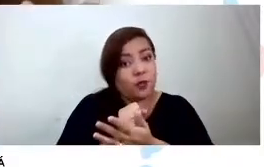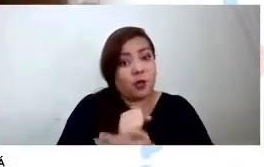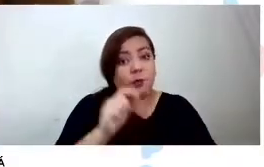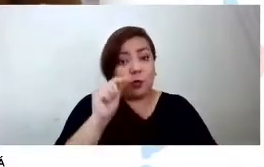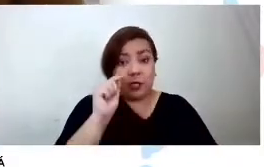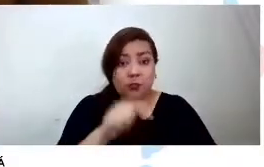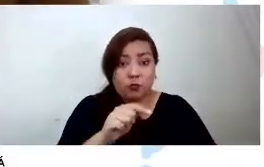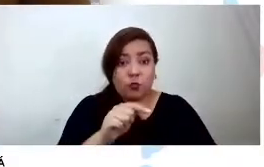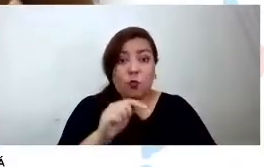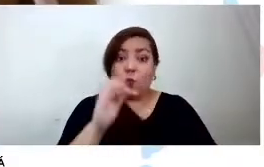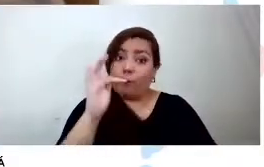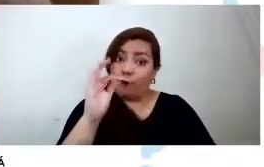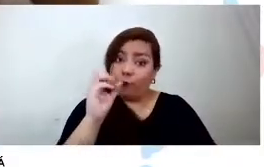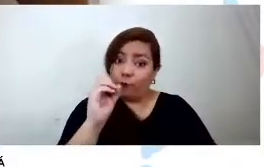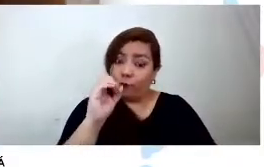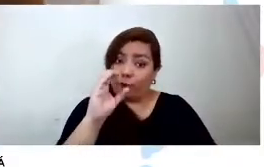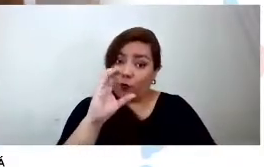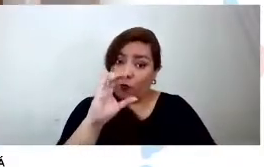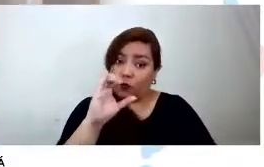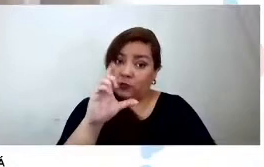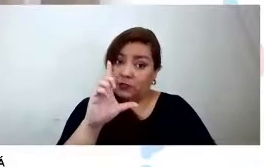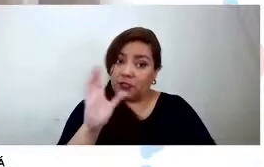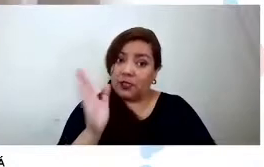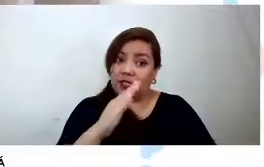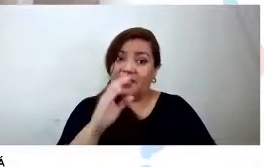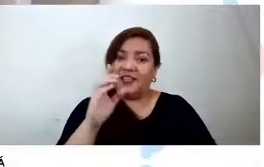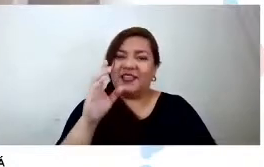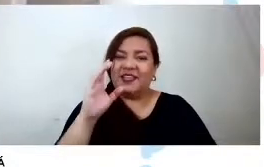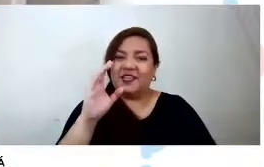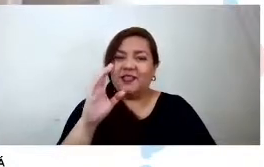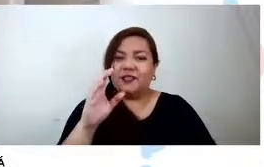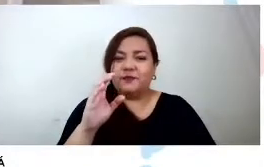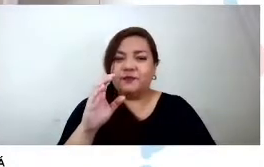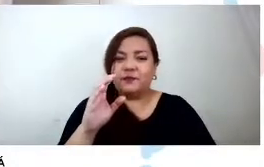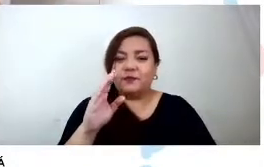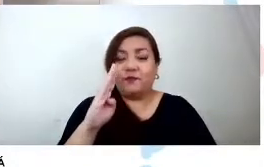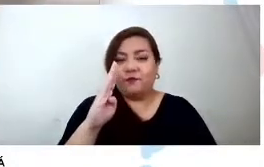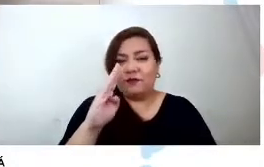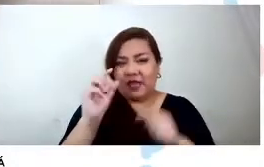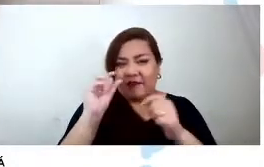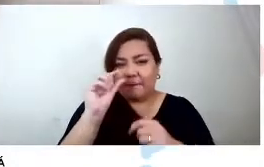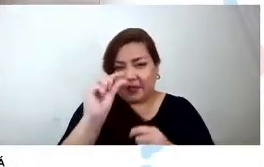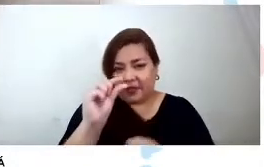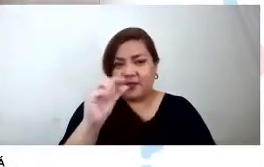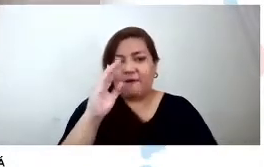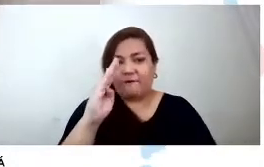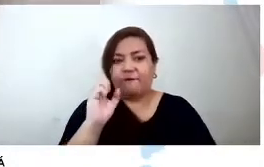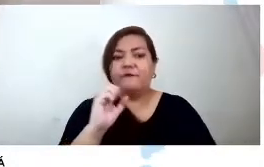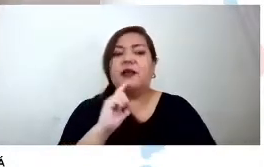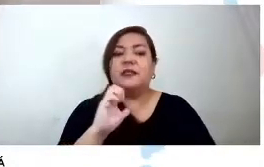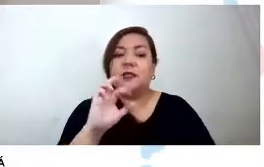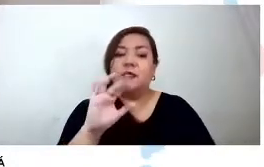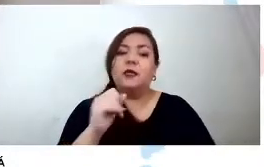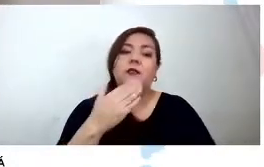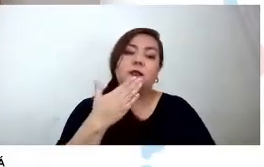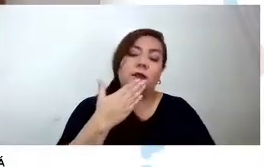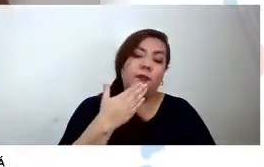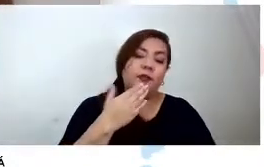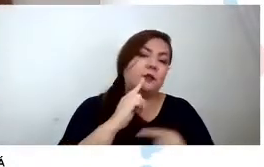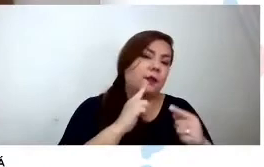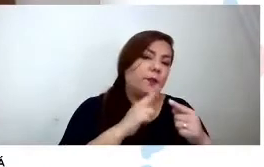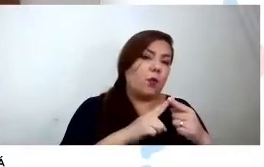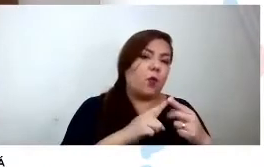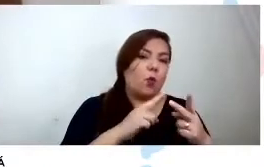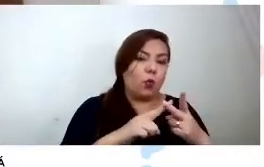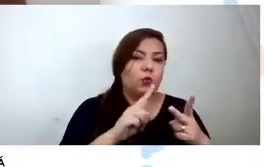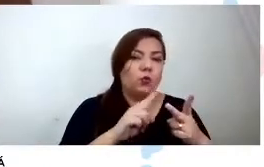de cianobacteria, hasta la actualidad todavía tenemos la cianobacteria y los estromatolitos en